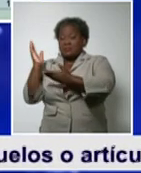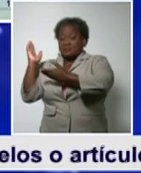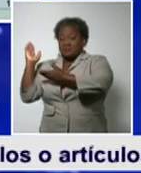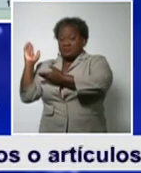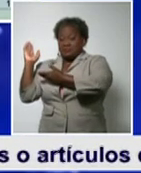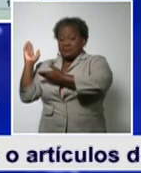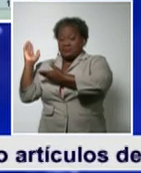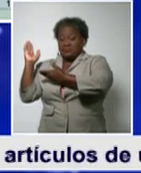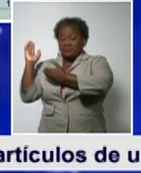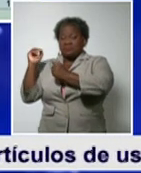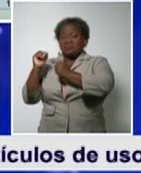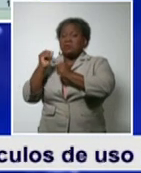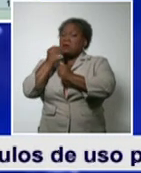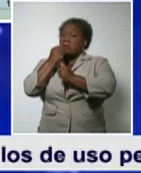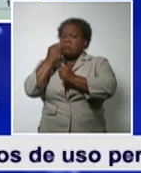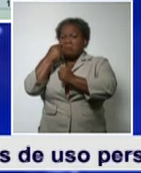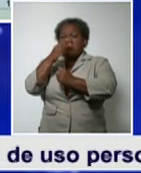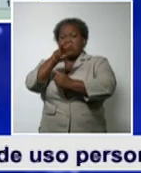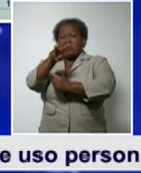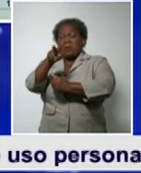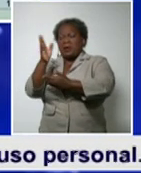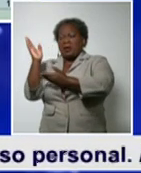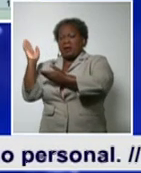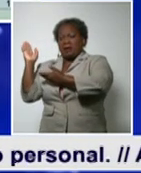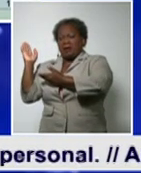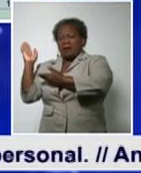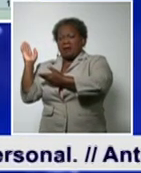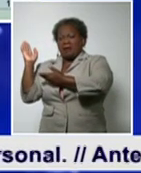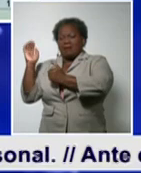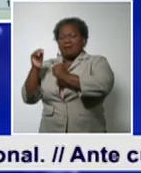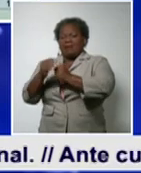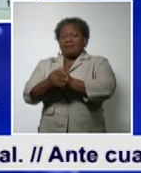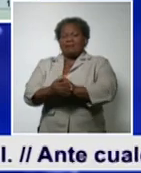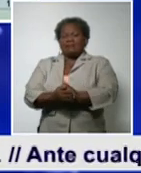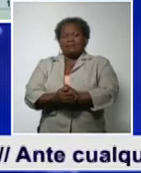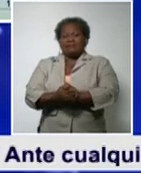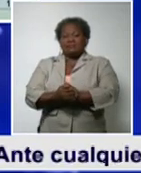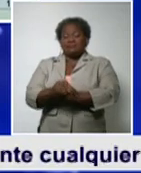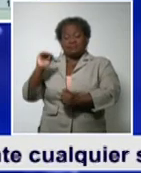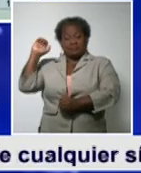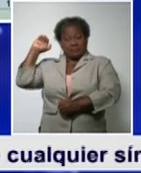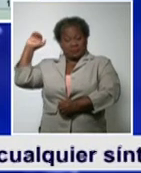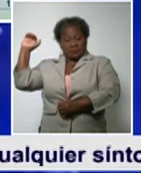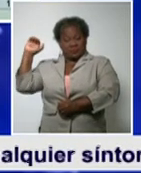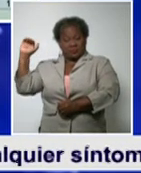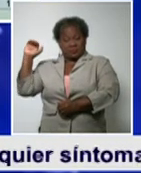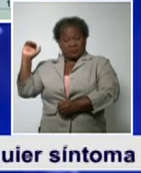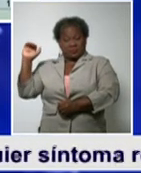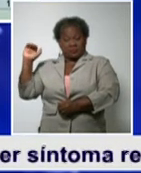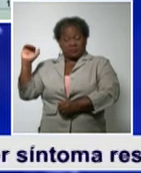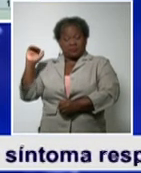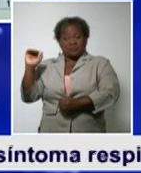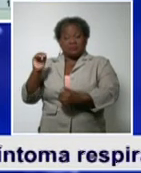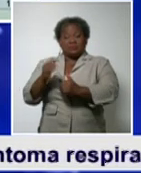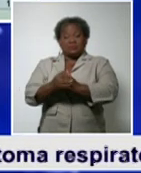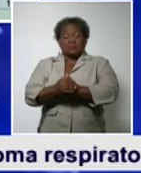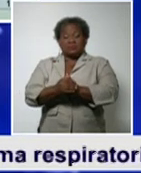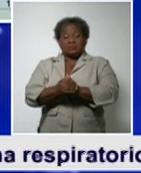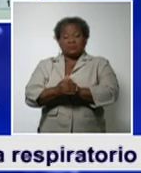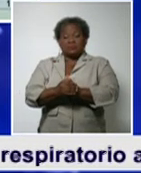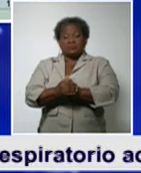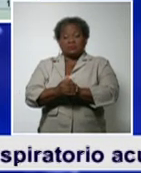bueno, podemos verlo ahí en la escala de mayor a menor